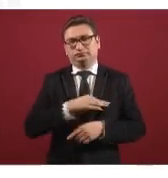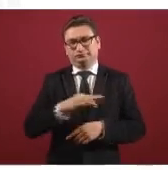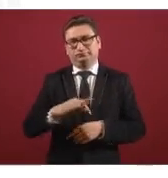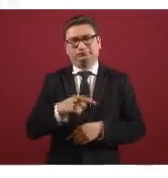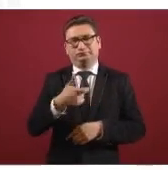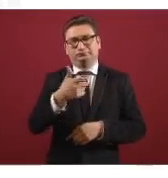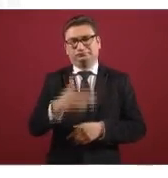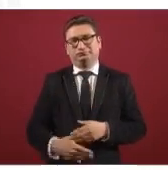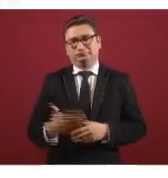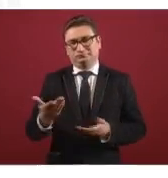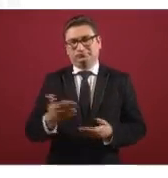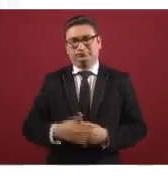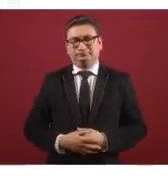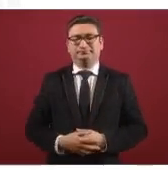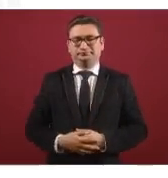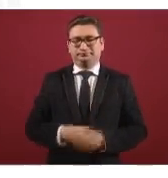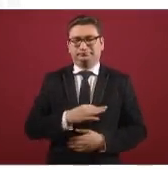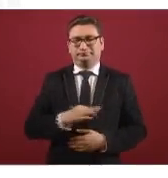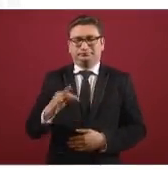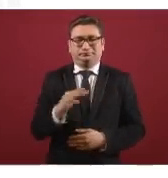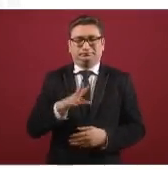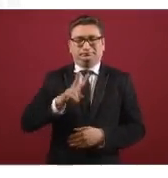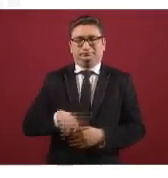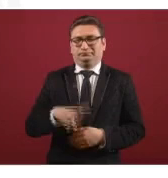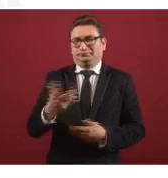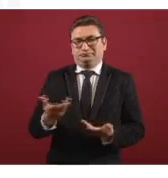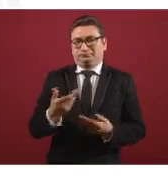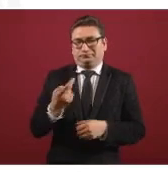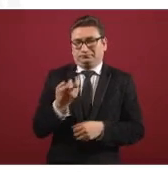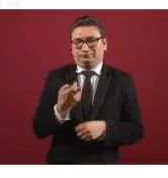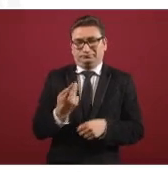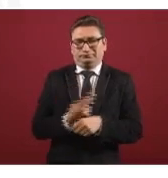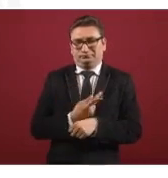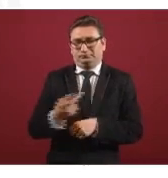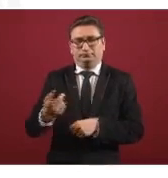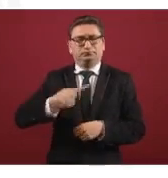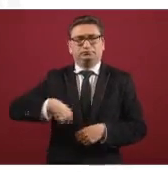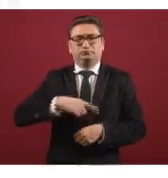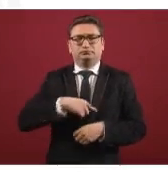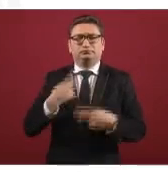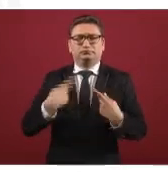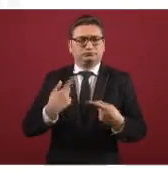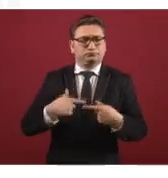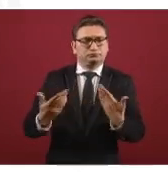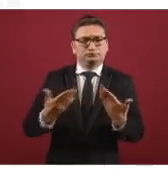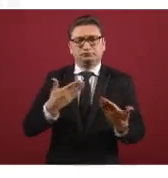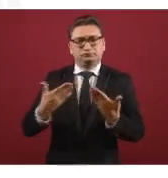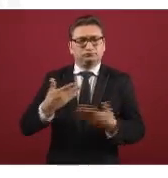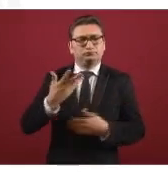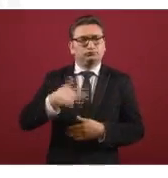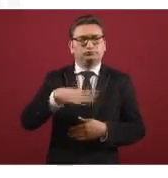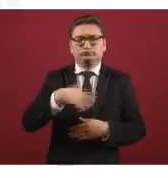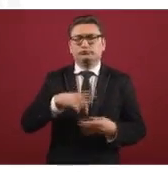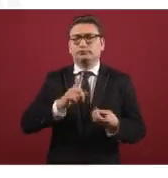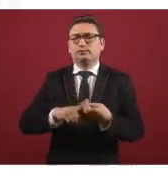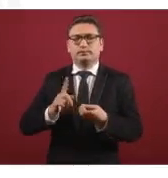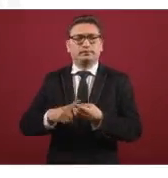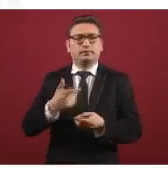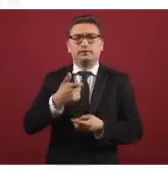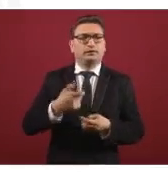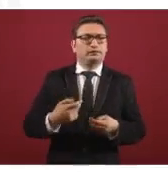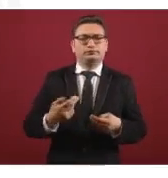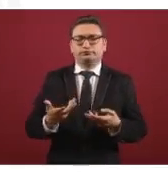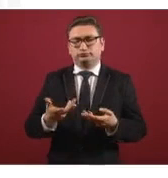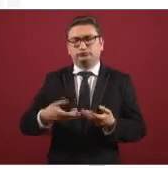lo van a encontrar más barato, porque realmente así es como consumidores regulamos nosotros mismos el mercado